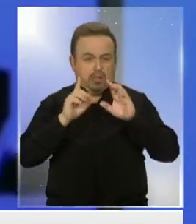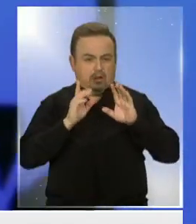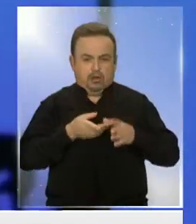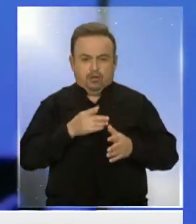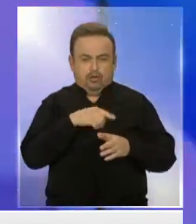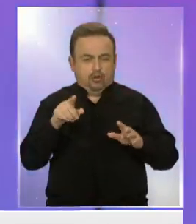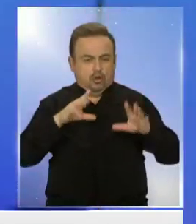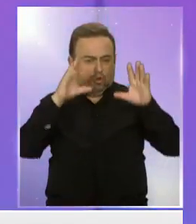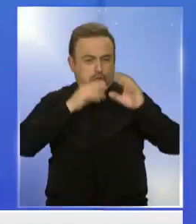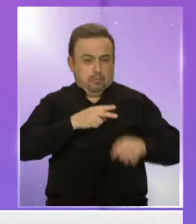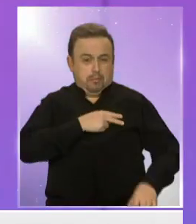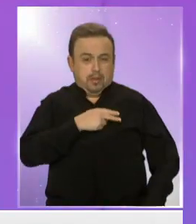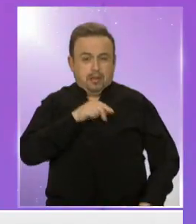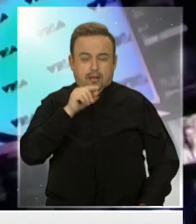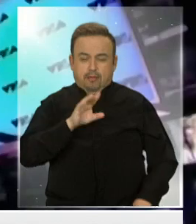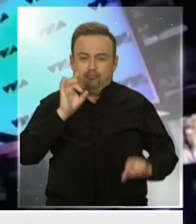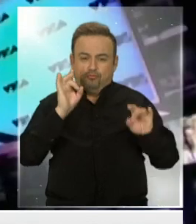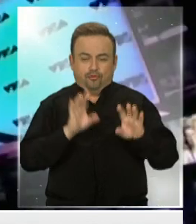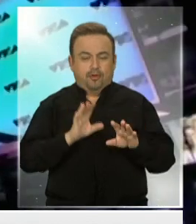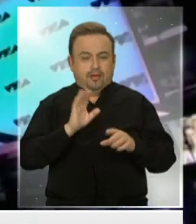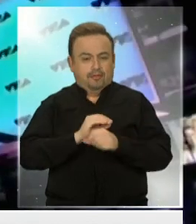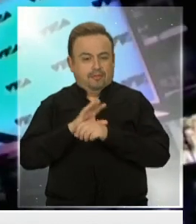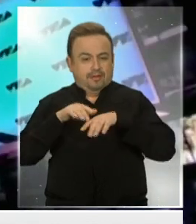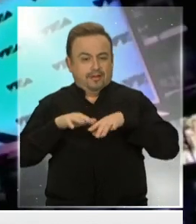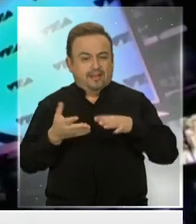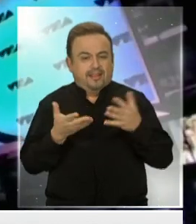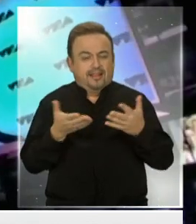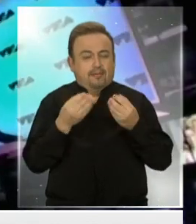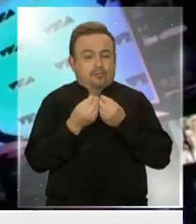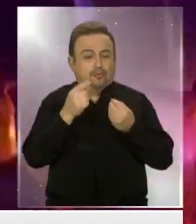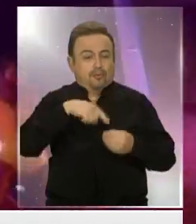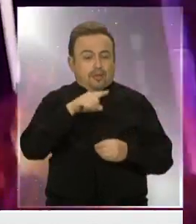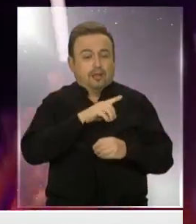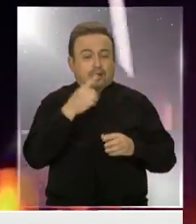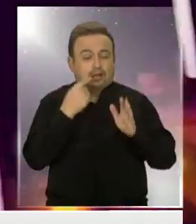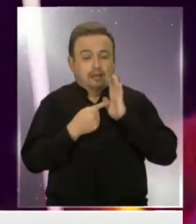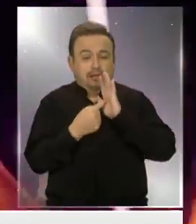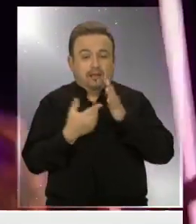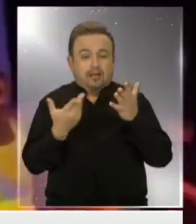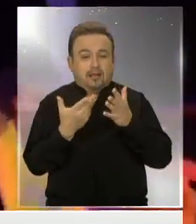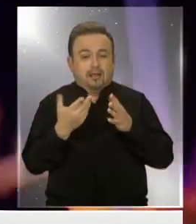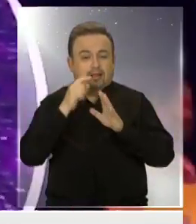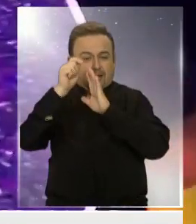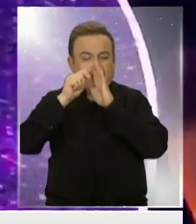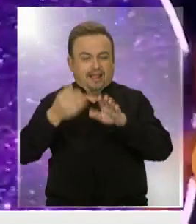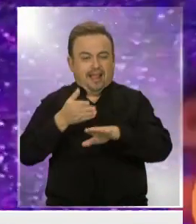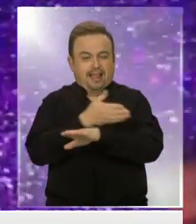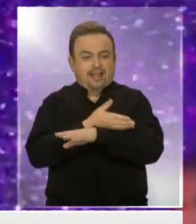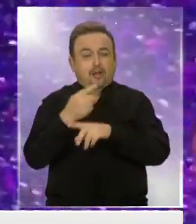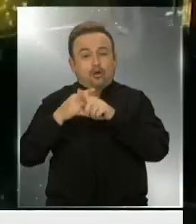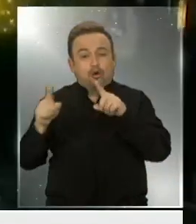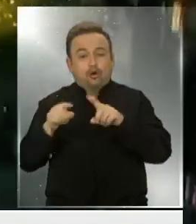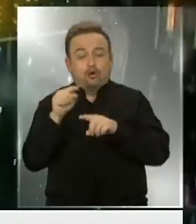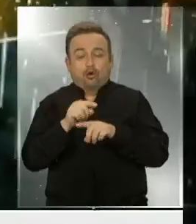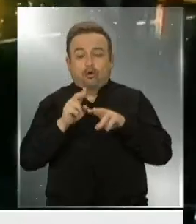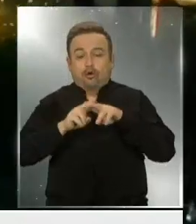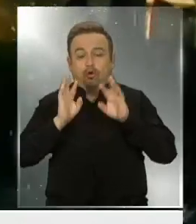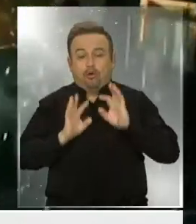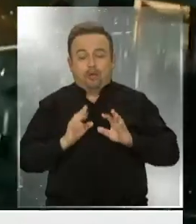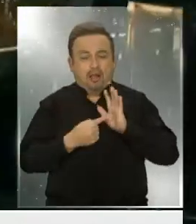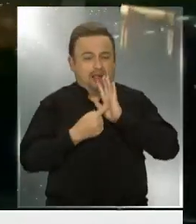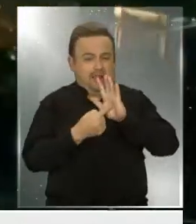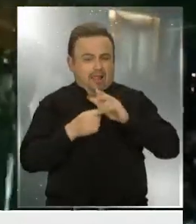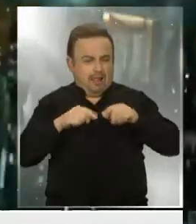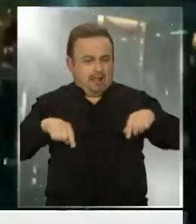Una noche de premios marcada por la pandemia que dejó varias actuaciones pregrabadas mientras que otras se realizaron en vivo